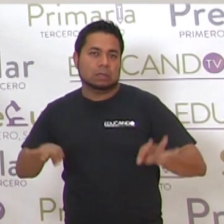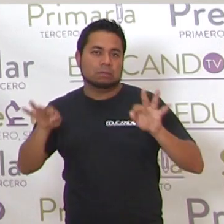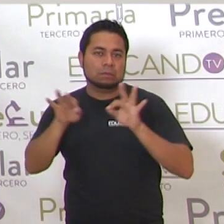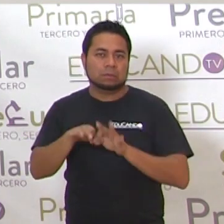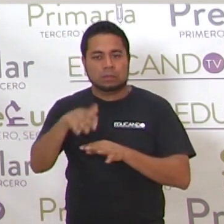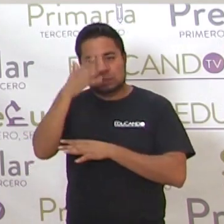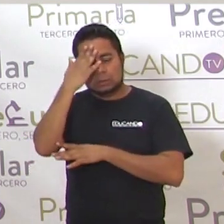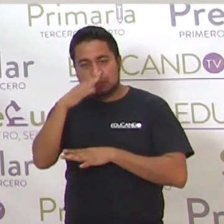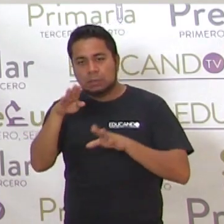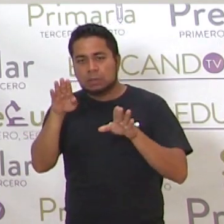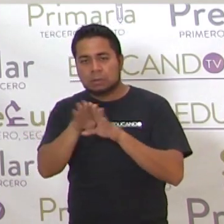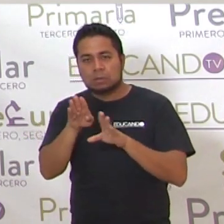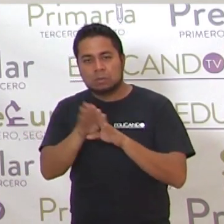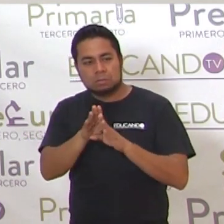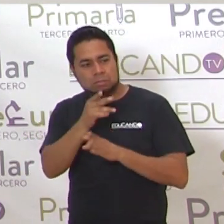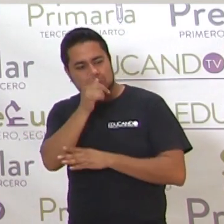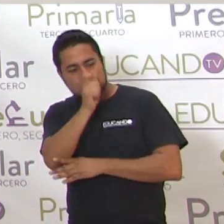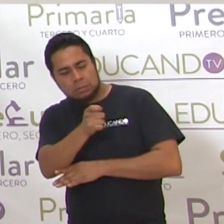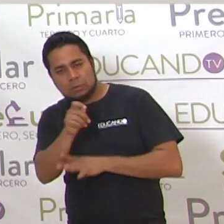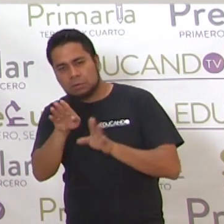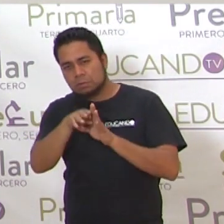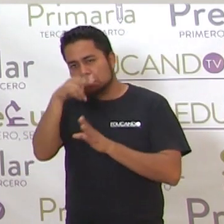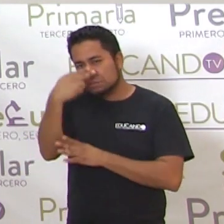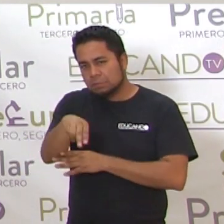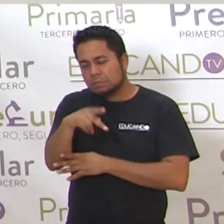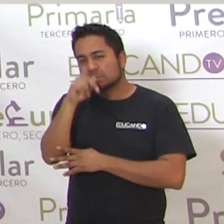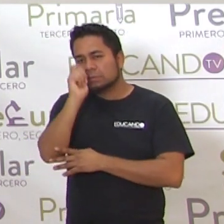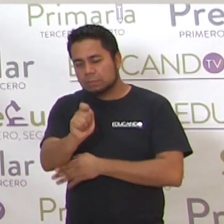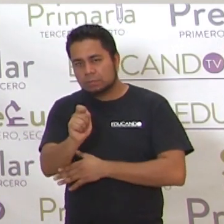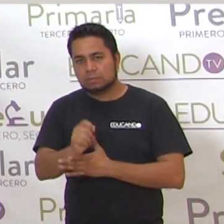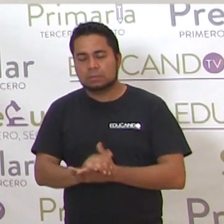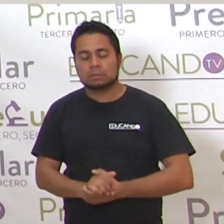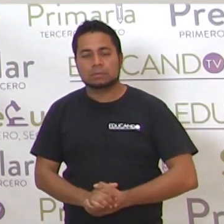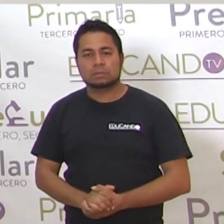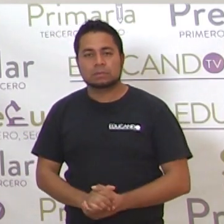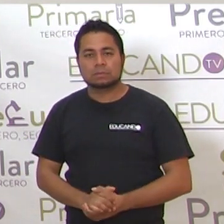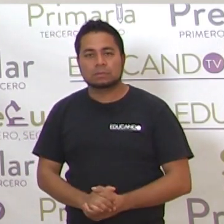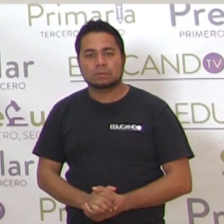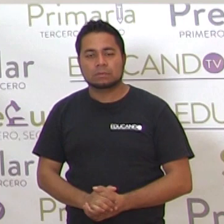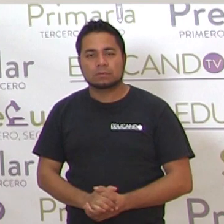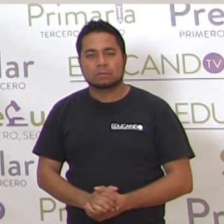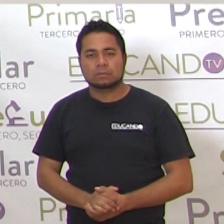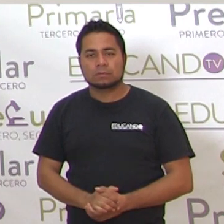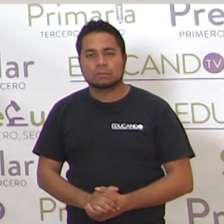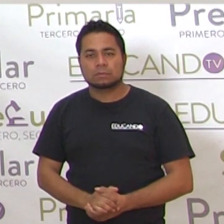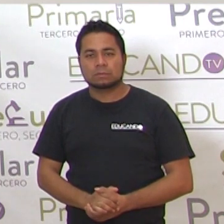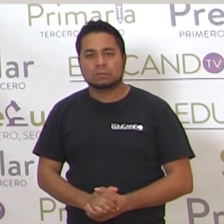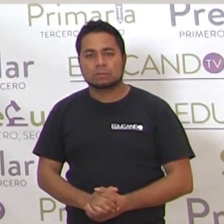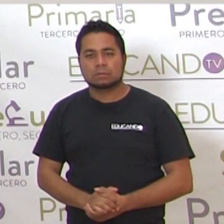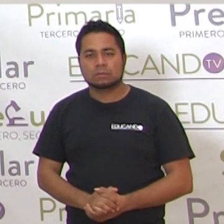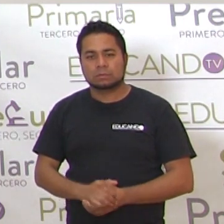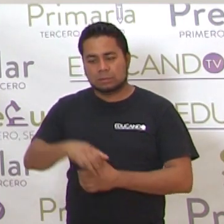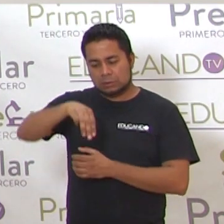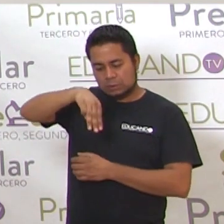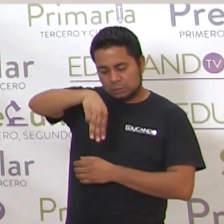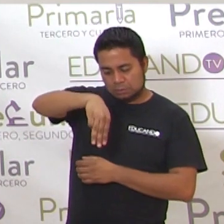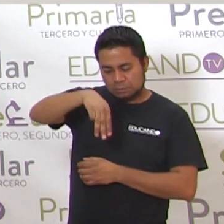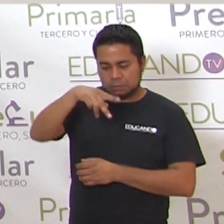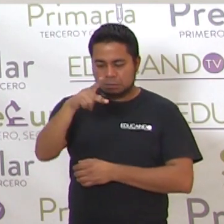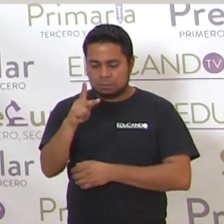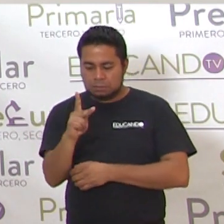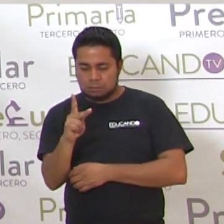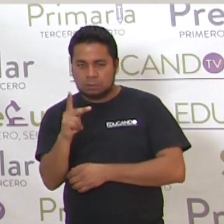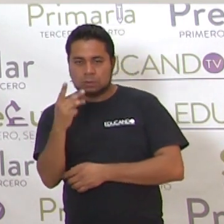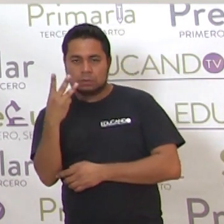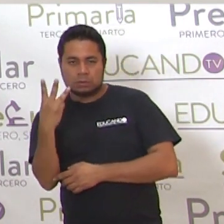cómo son y cómo se llaman se llama m p bien